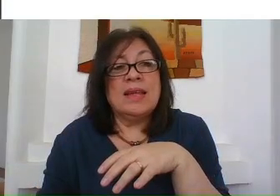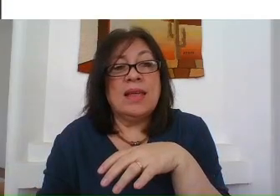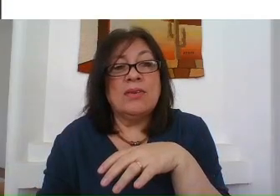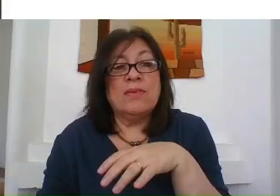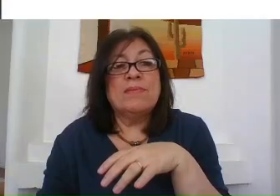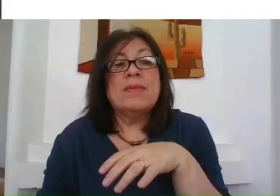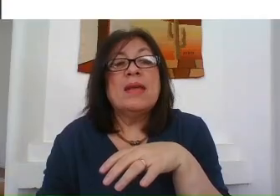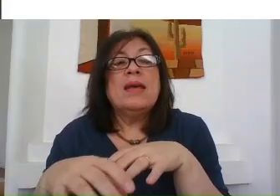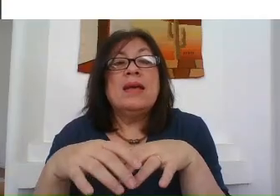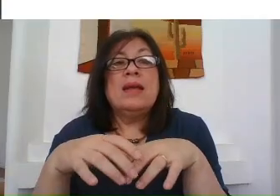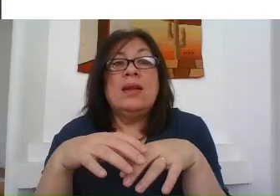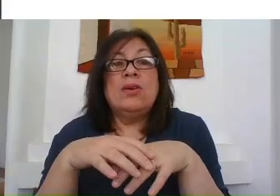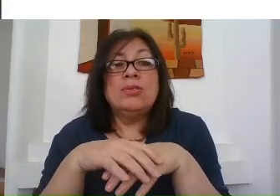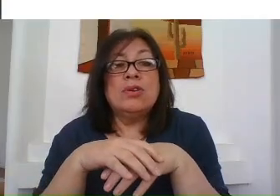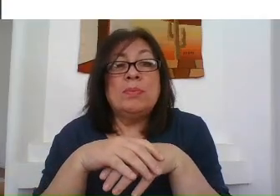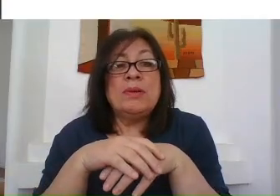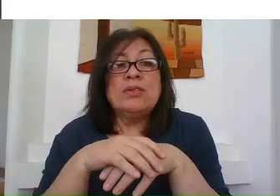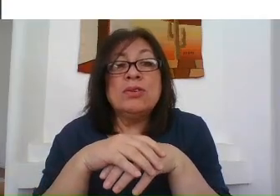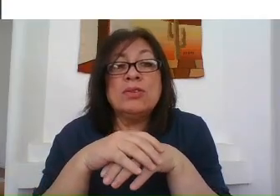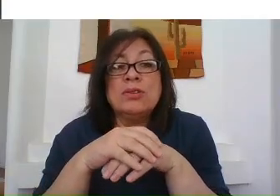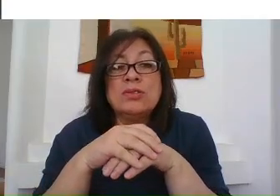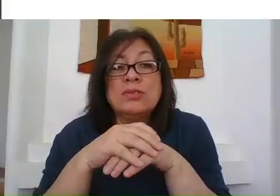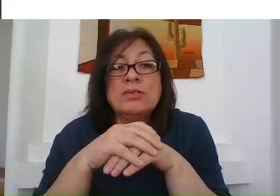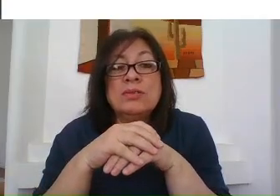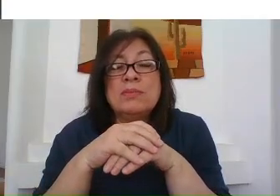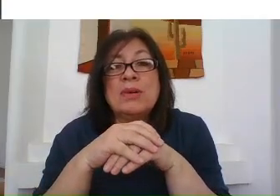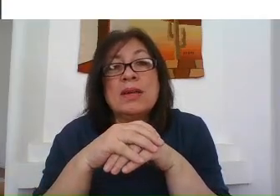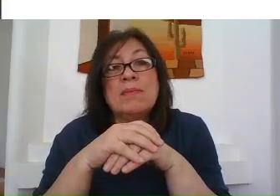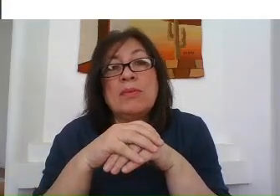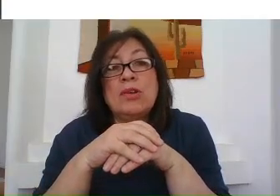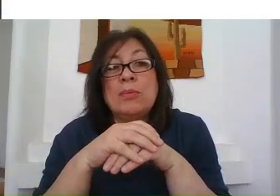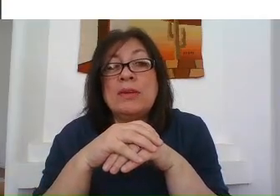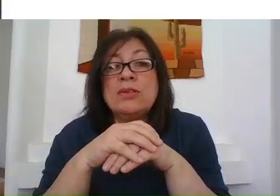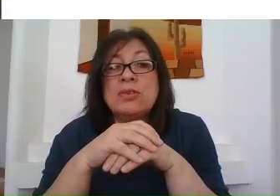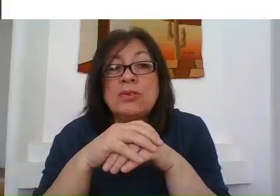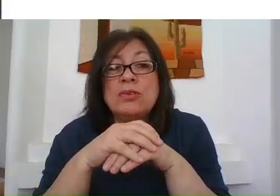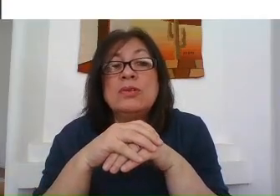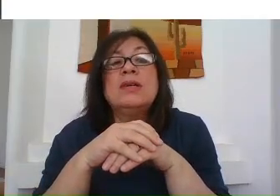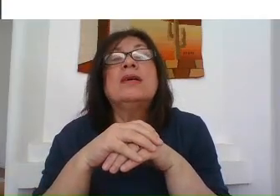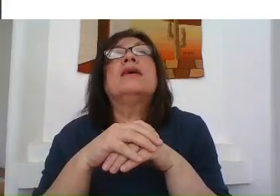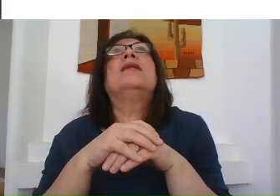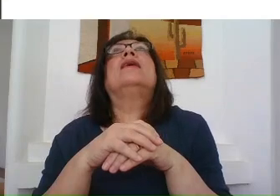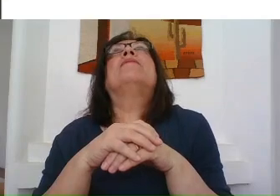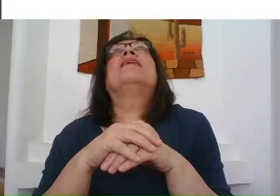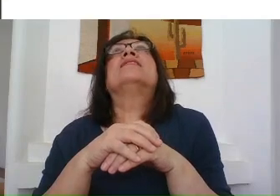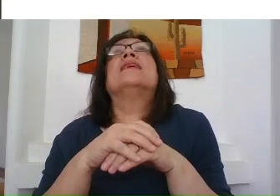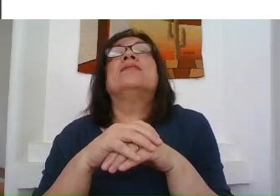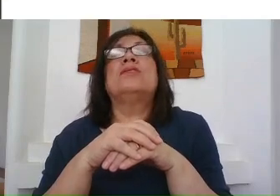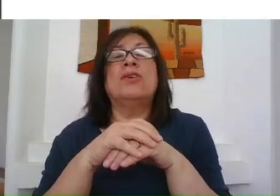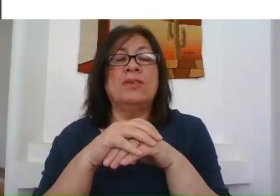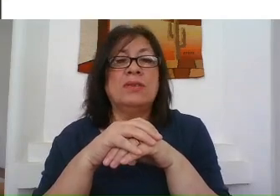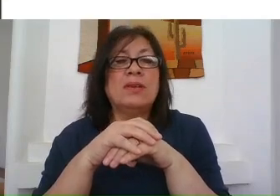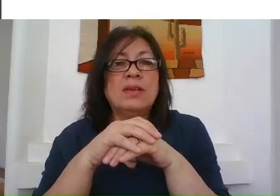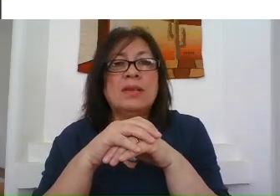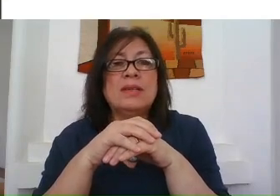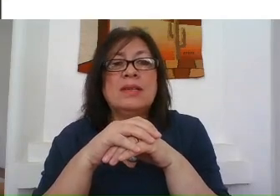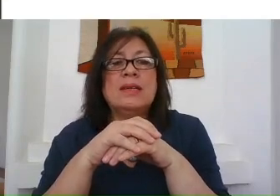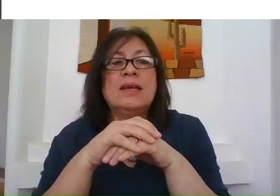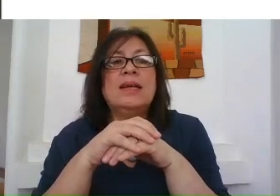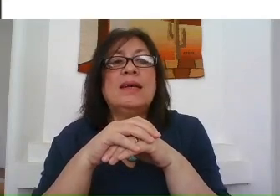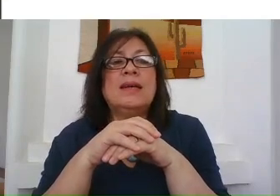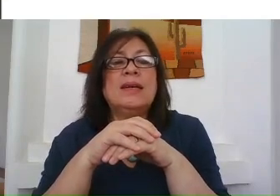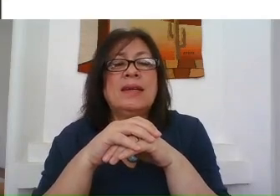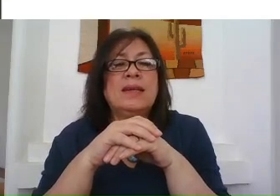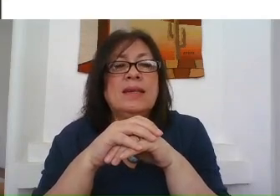psicomotor alterado. Los opistótonos, por ejemplo, el opistótono, que es la hiperextensión